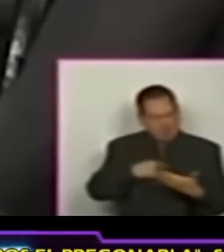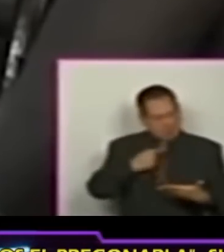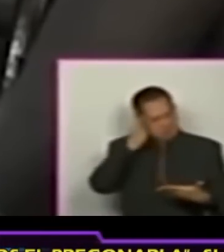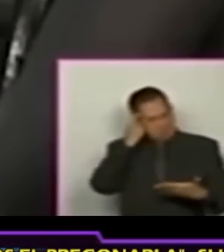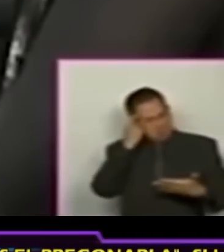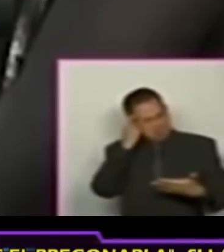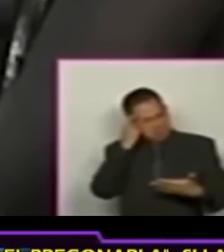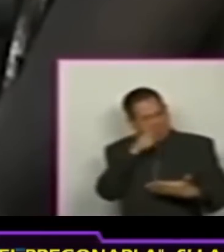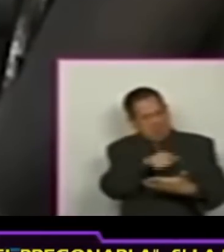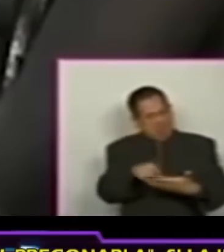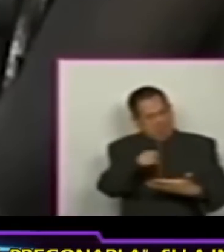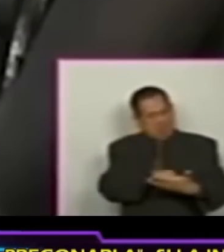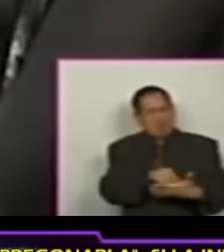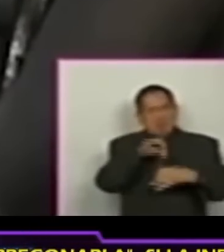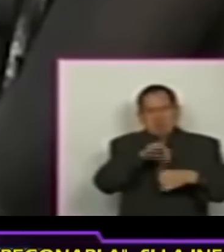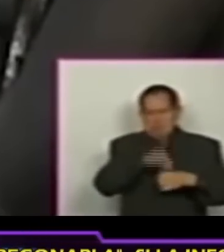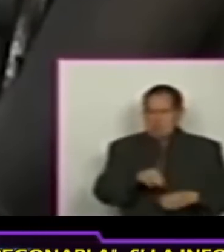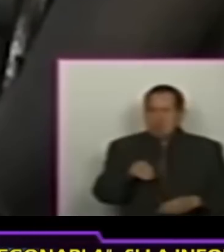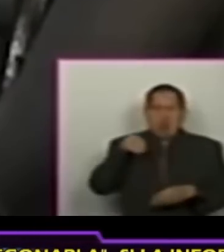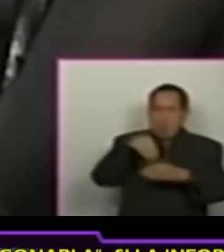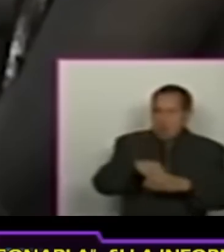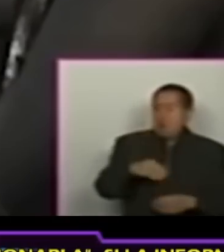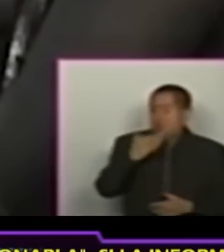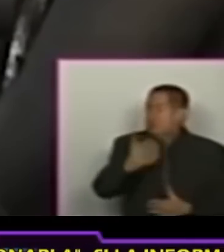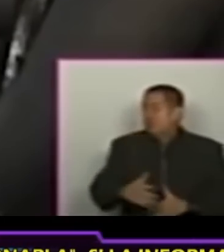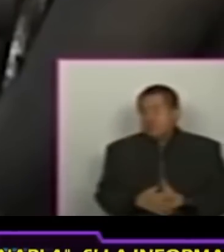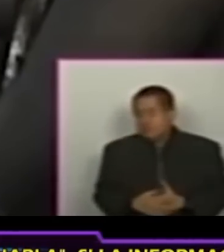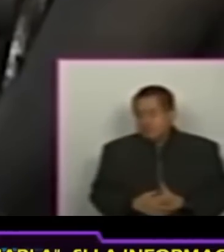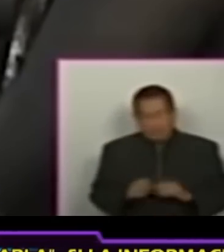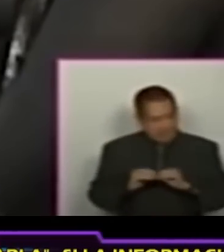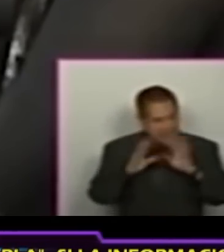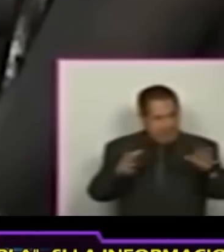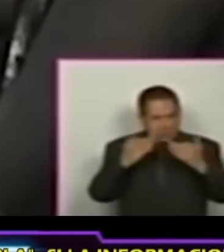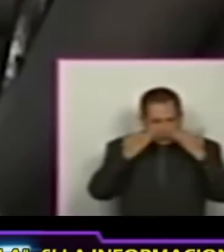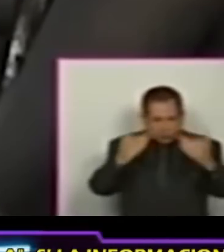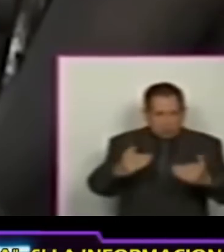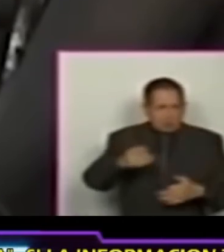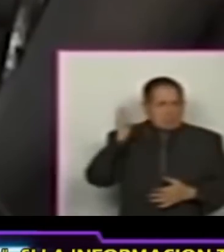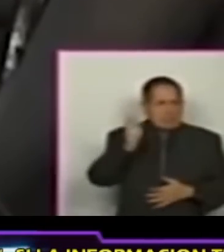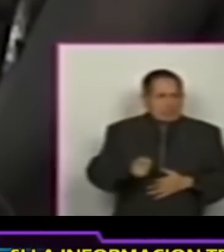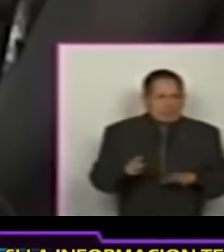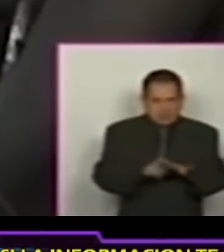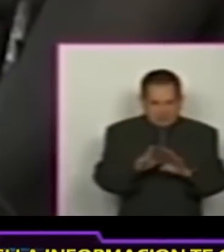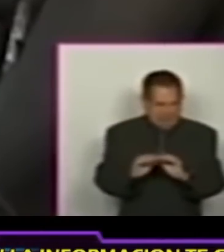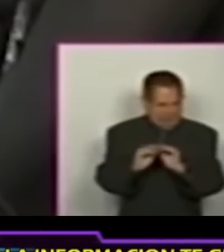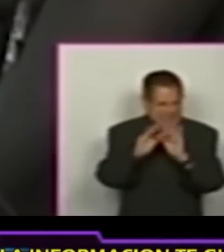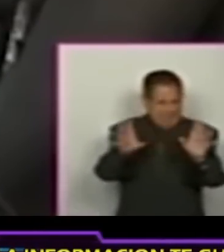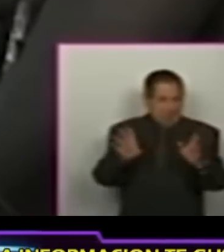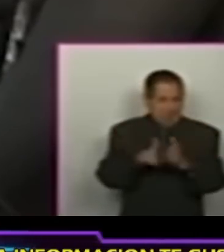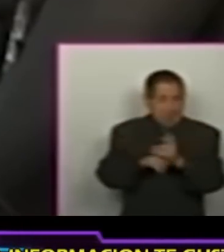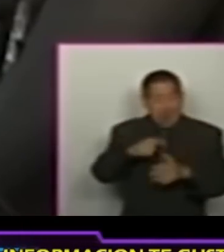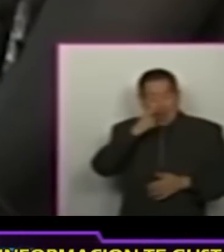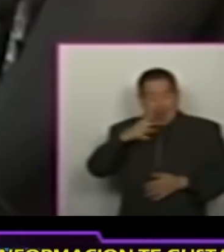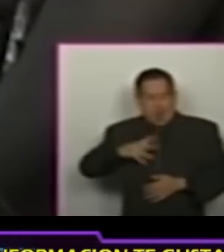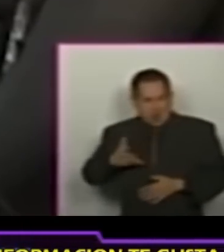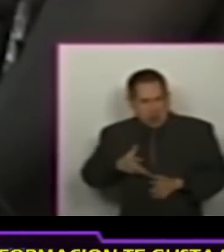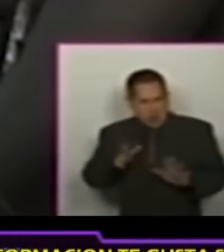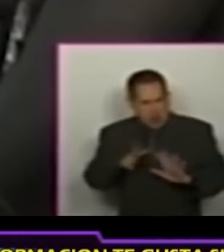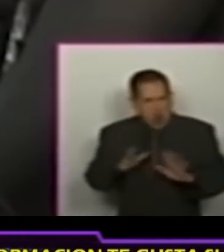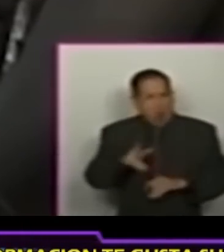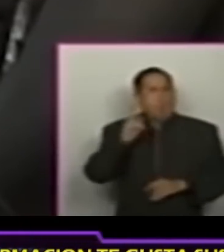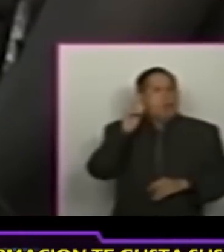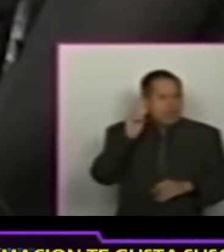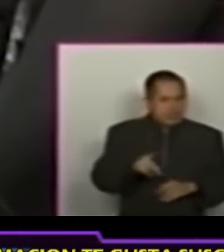sesionar, tendré que abstenerme de tomar las vacaciones, porque pues no podemos suspender estos temas que son tan cotidianos. Claro. Es la